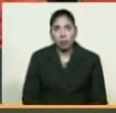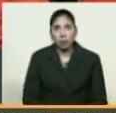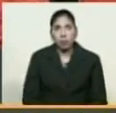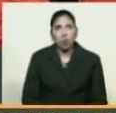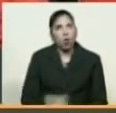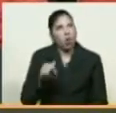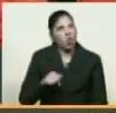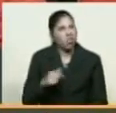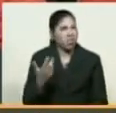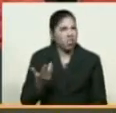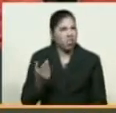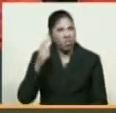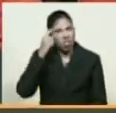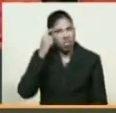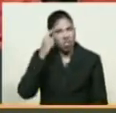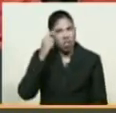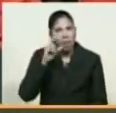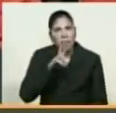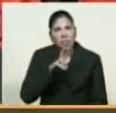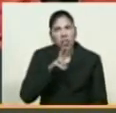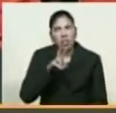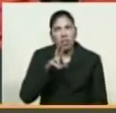hoy es qué?